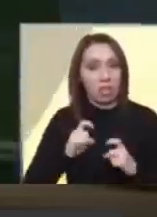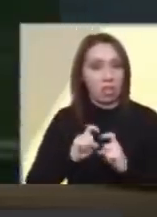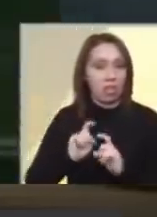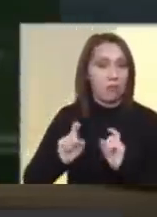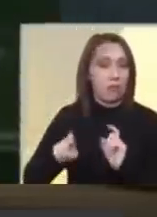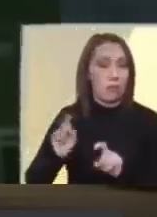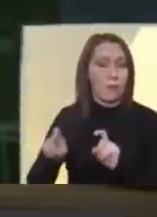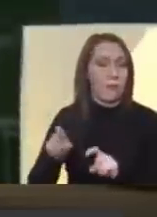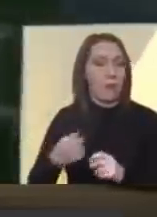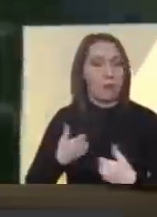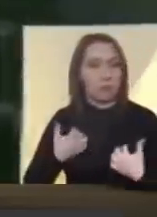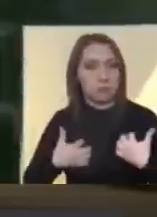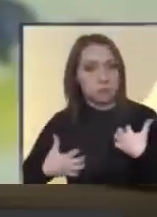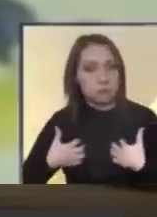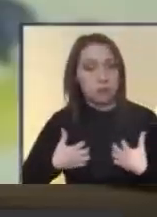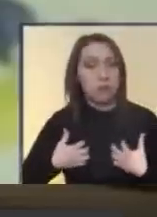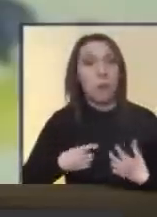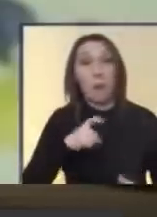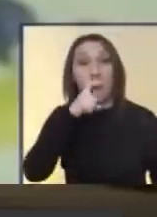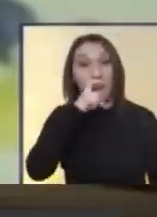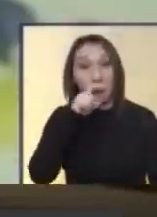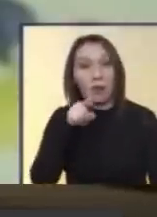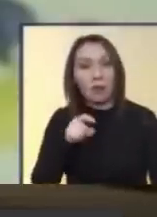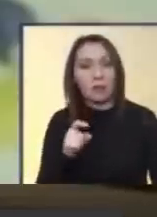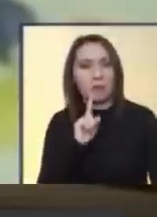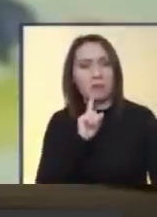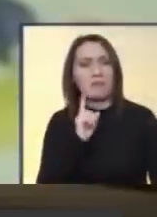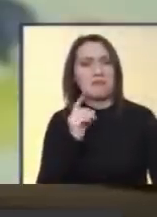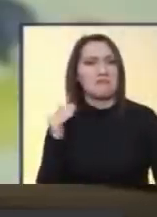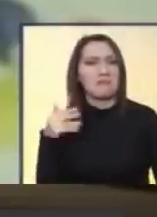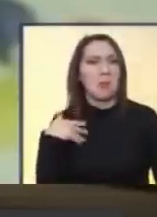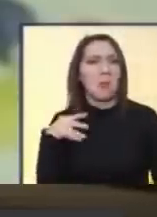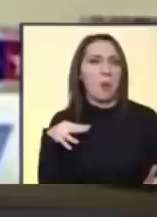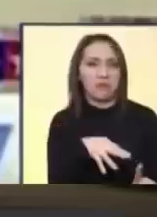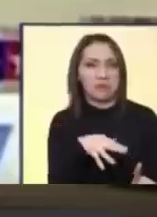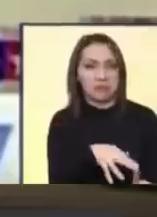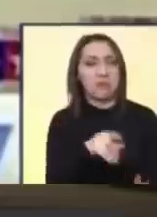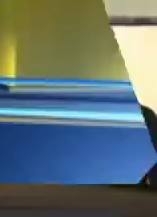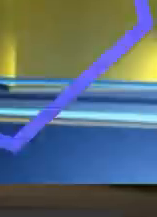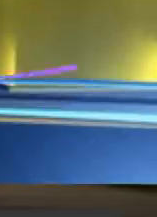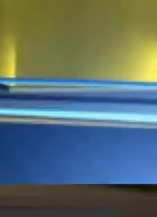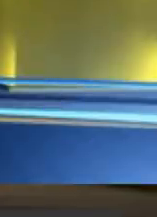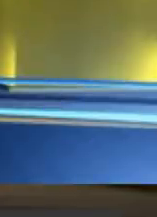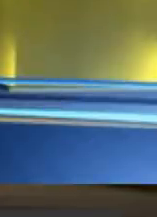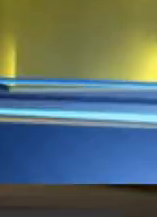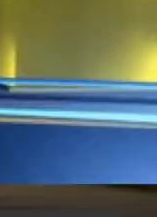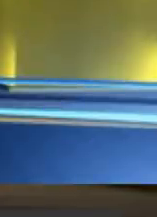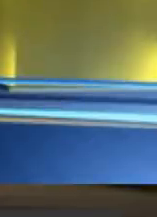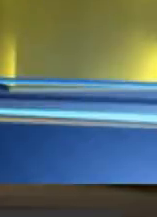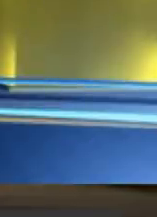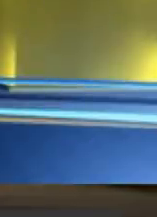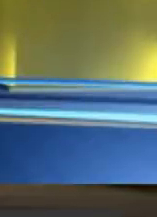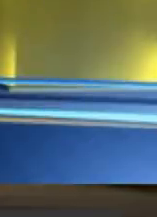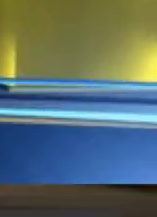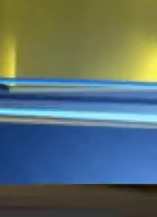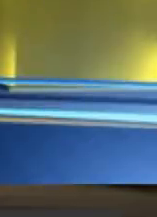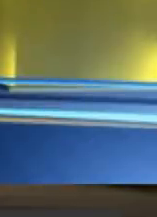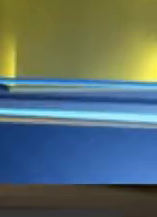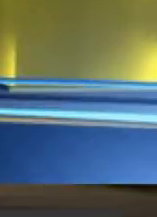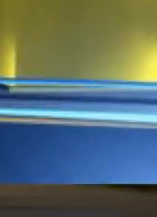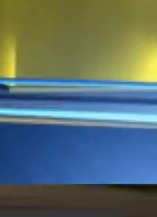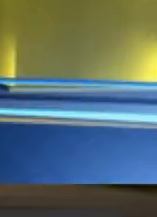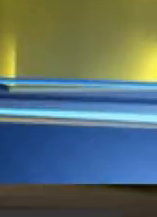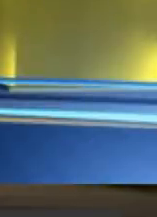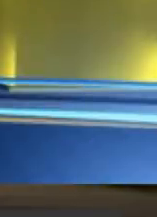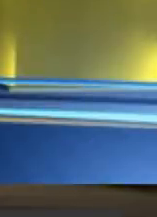diplomática, por lo que sería arrestado, y a través de un vocero, el Departamento de Justicia de Estados Unidos aseguró que Nicolás Maduro, el dictador de Venezuela,